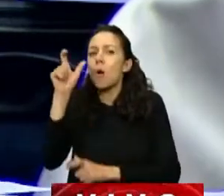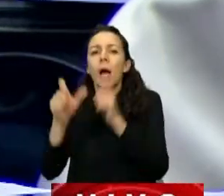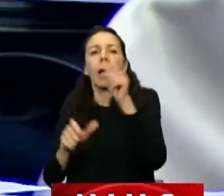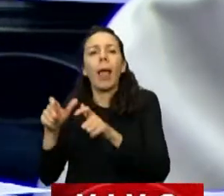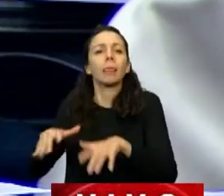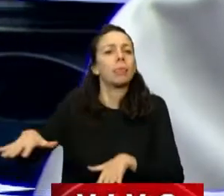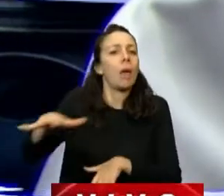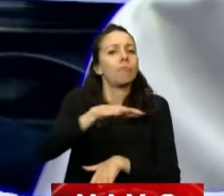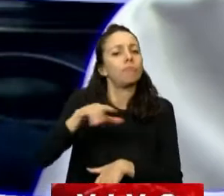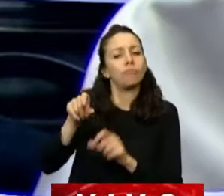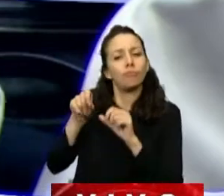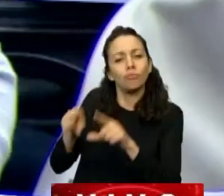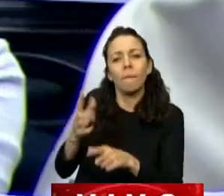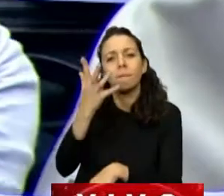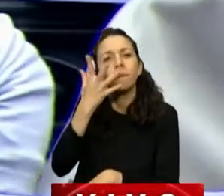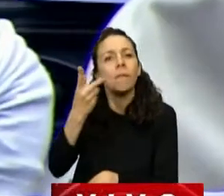población.